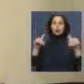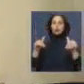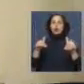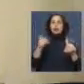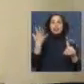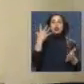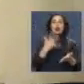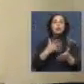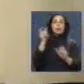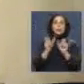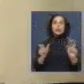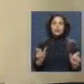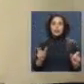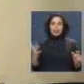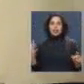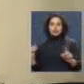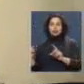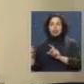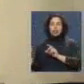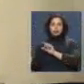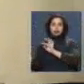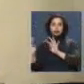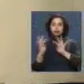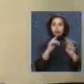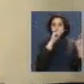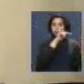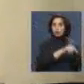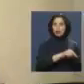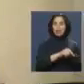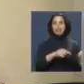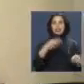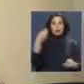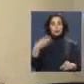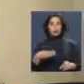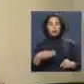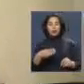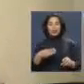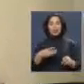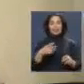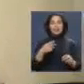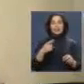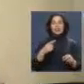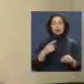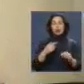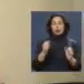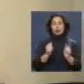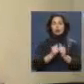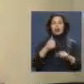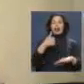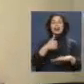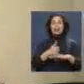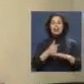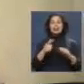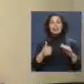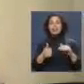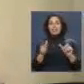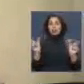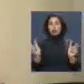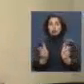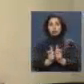actividad, logró que el municipio se allanara a llamar a través del alcalde con acuerdo del consejo, que es la otra forma de